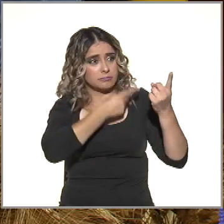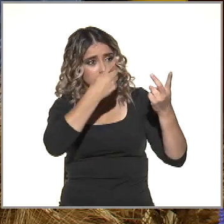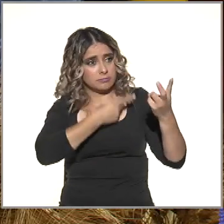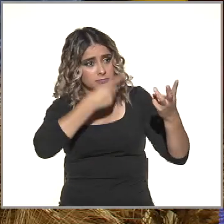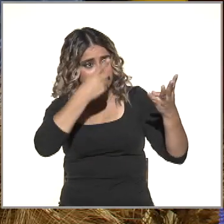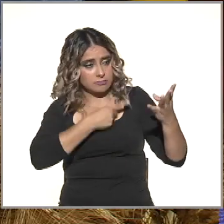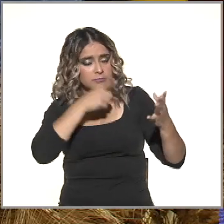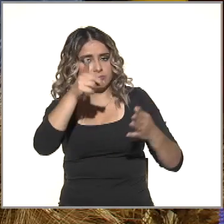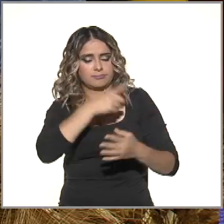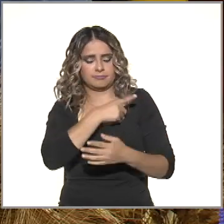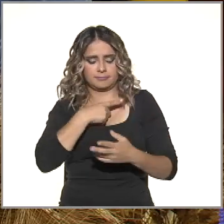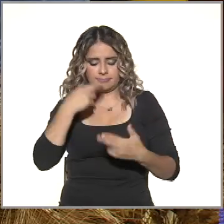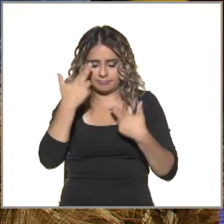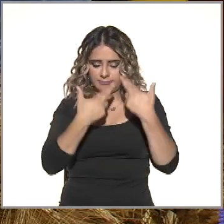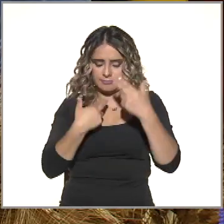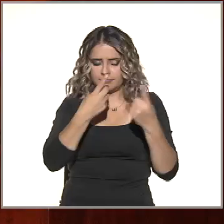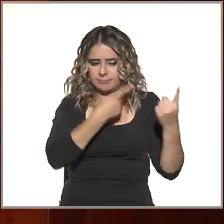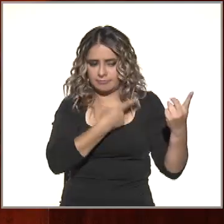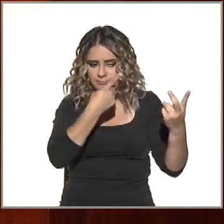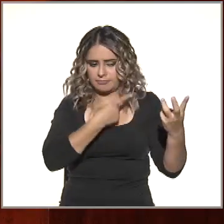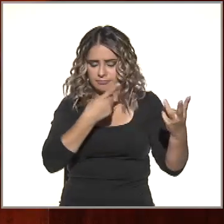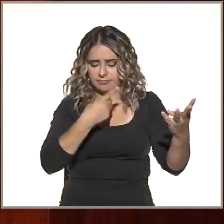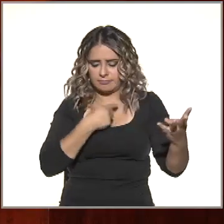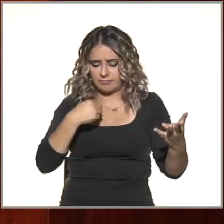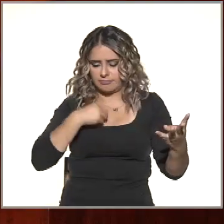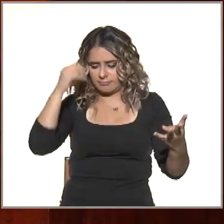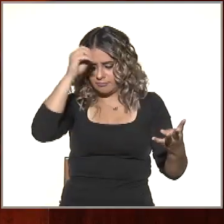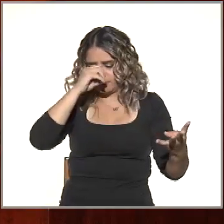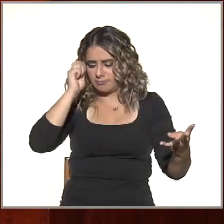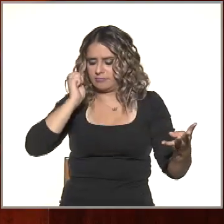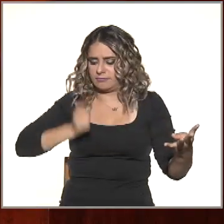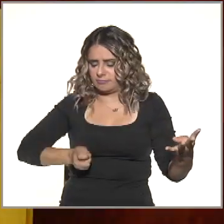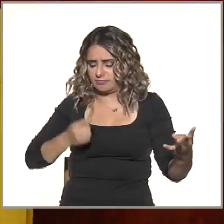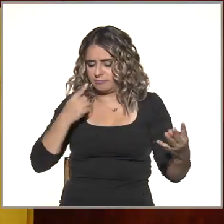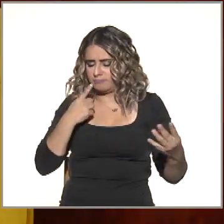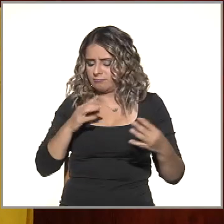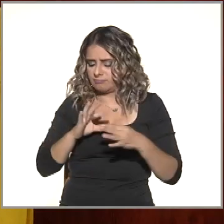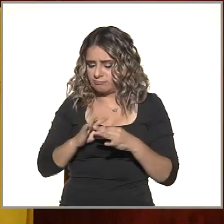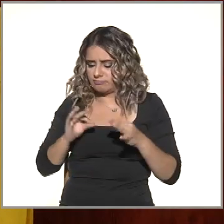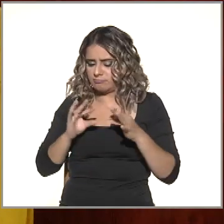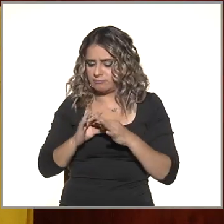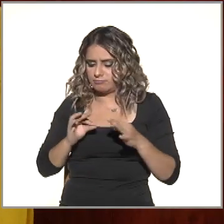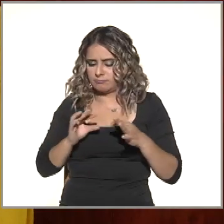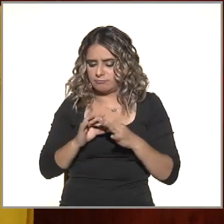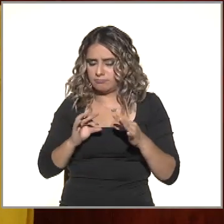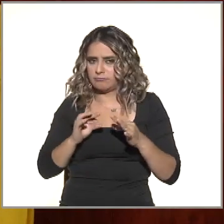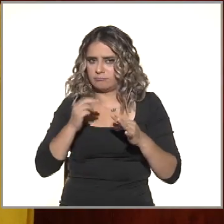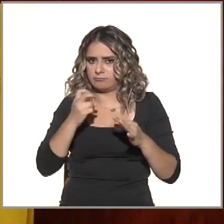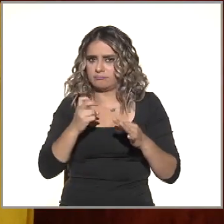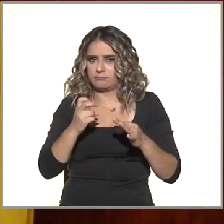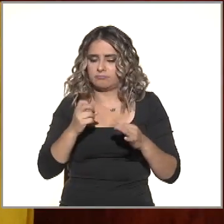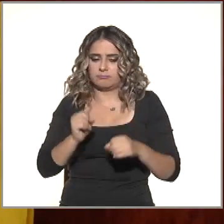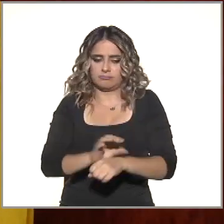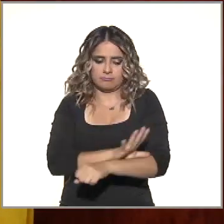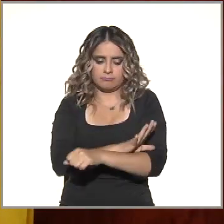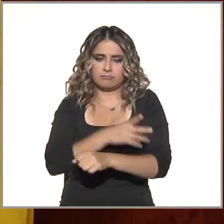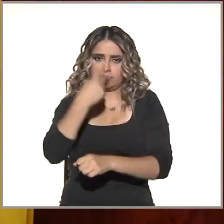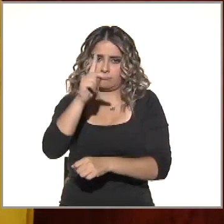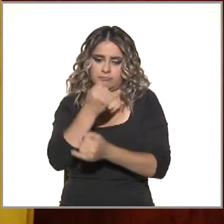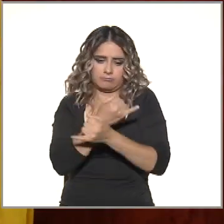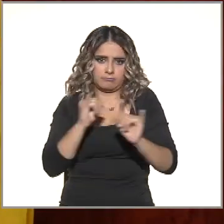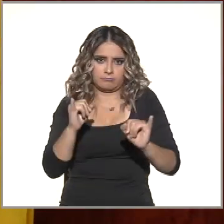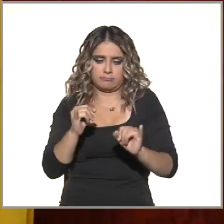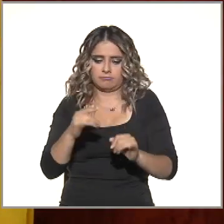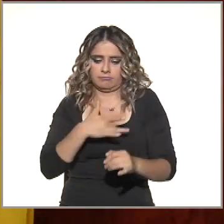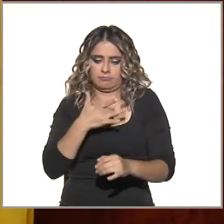la aduana de lo que nosotros pensamos. Claro. O sea, creo que la autonomía psíquica y la autonomía emocional, pues es como